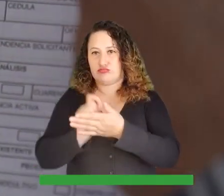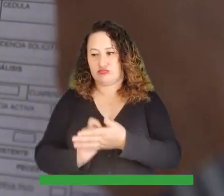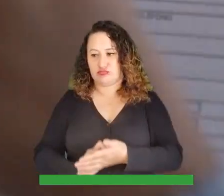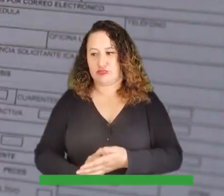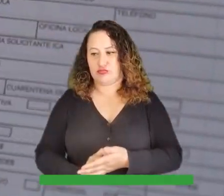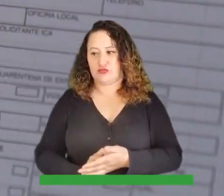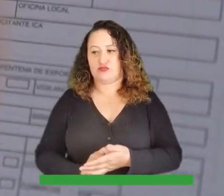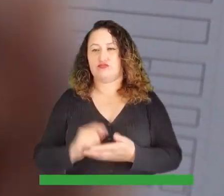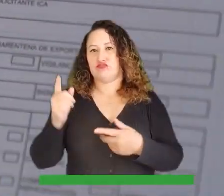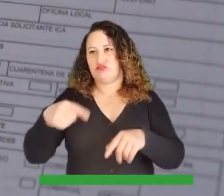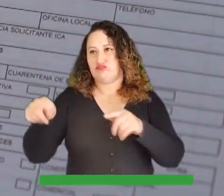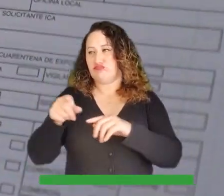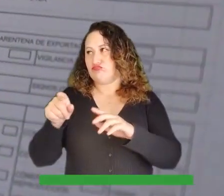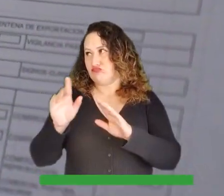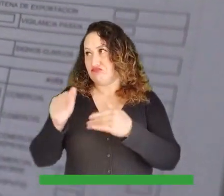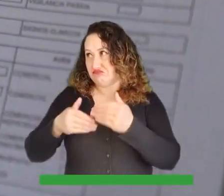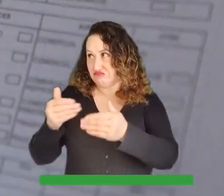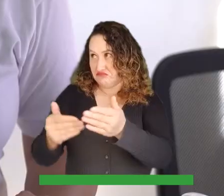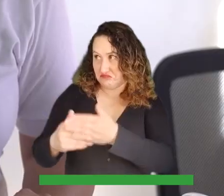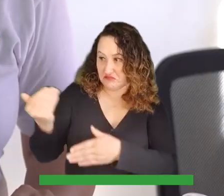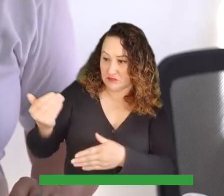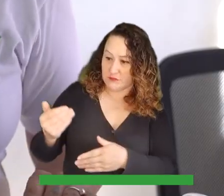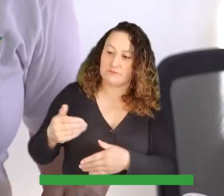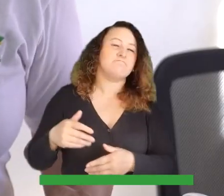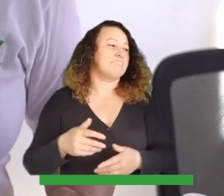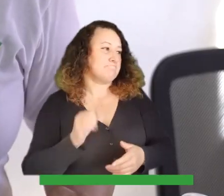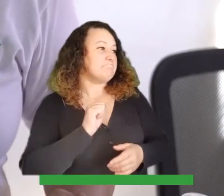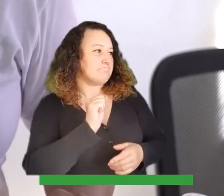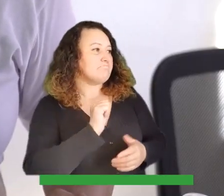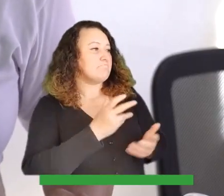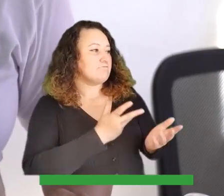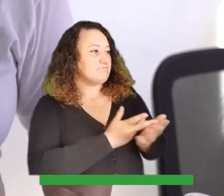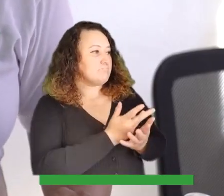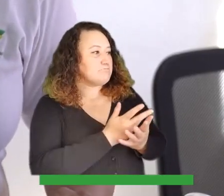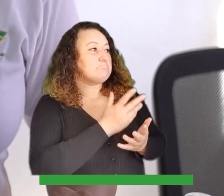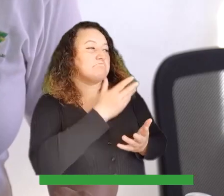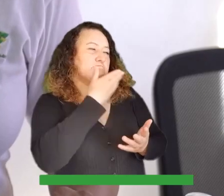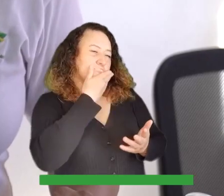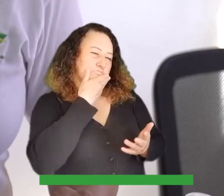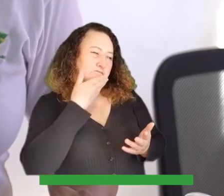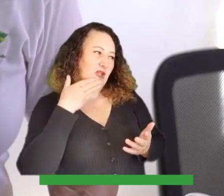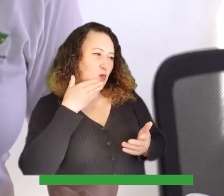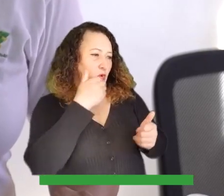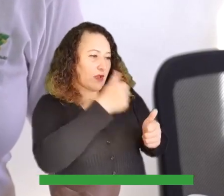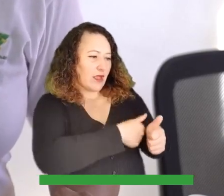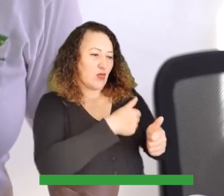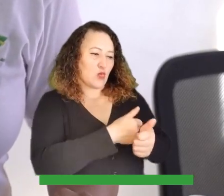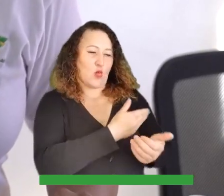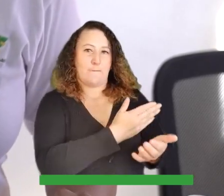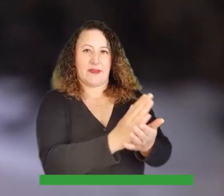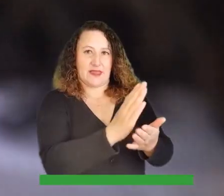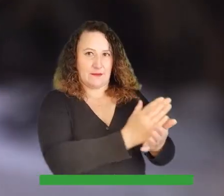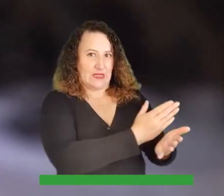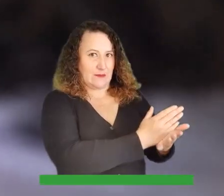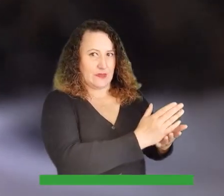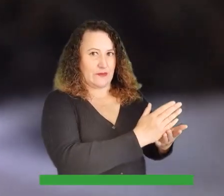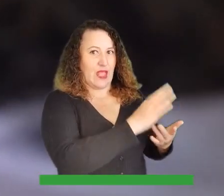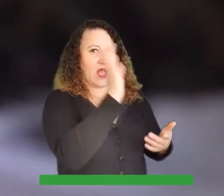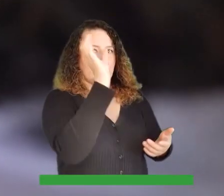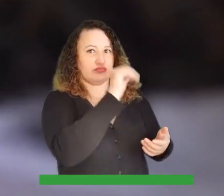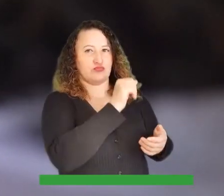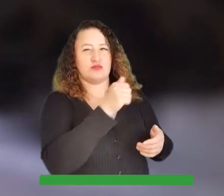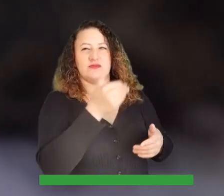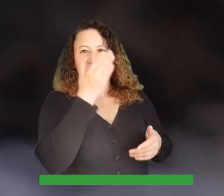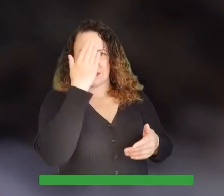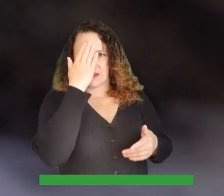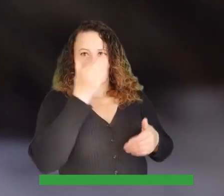diligenciado, sí, para, señor, que ustedes inicien el proceso. Y lo recomendable es que pueda usted mostrar a cada uno de sus animales por separado para poder identificar